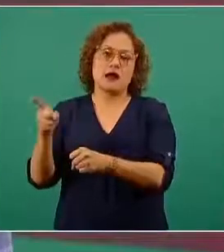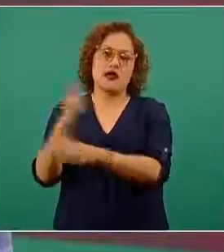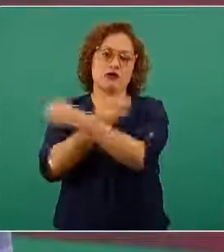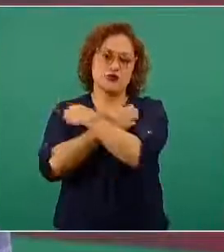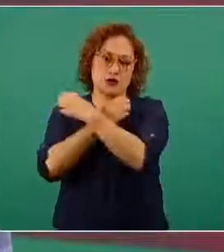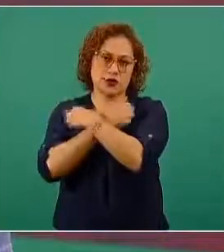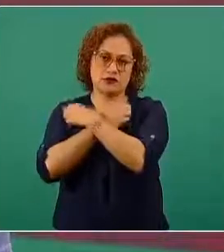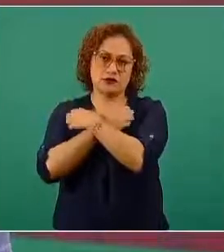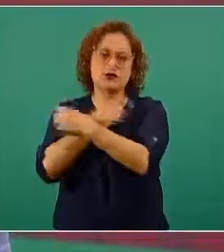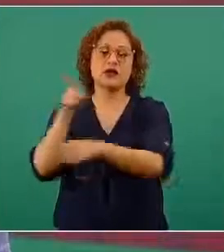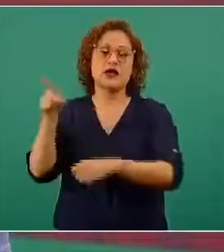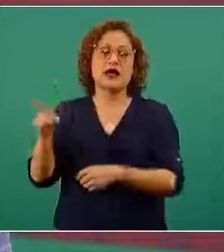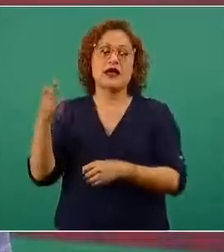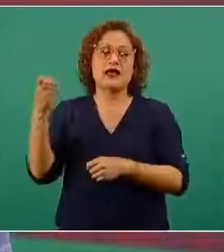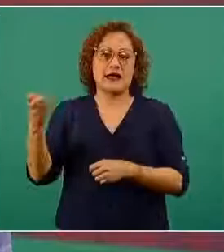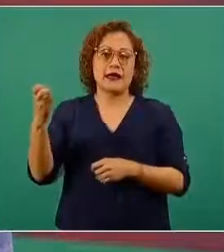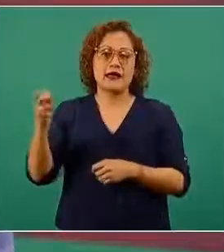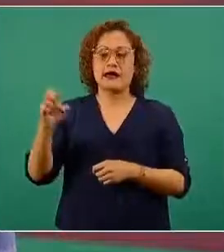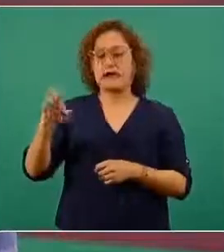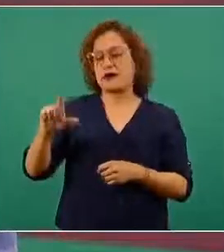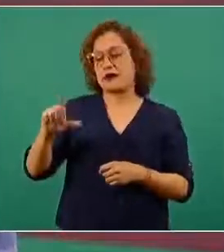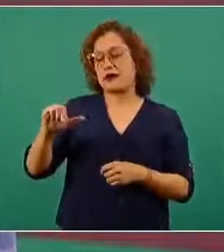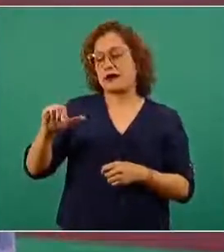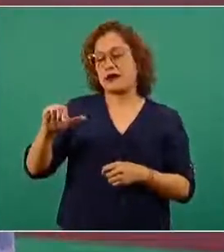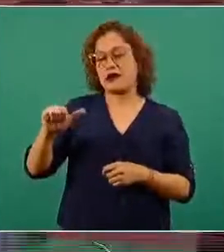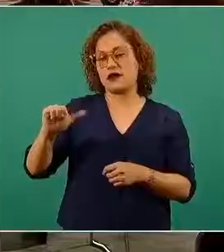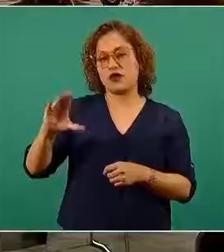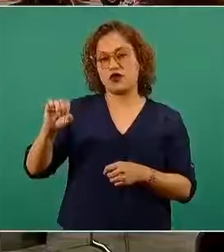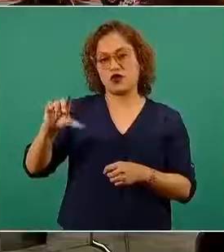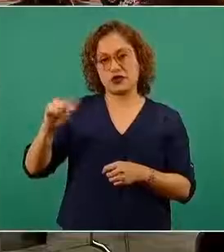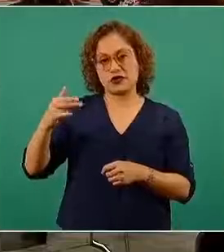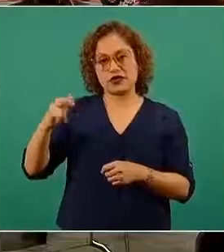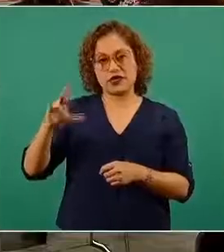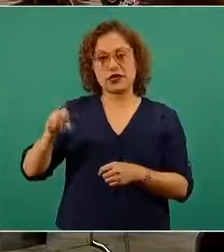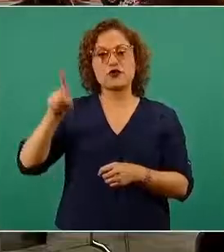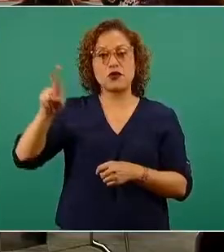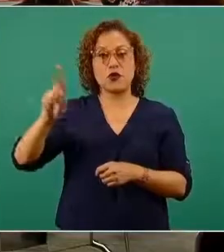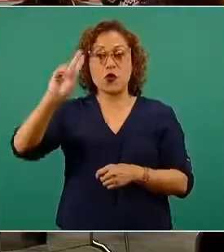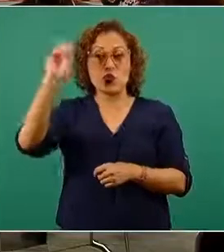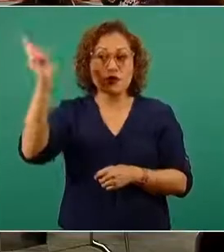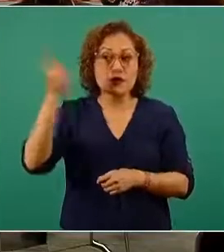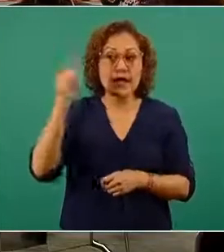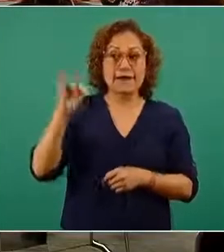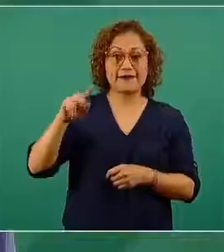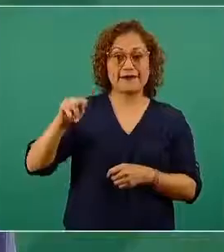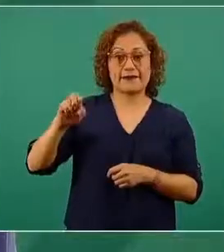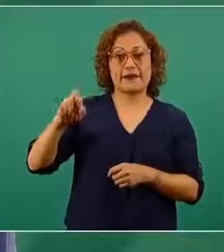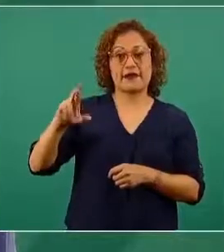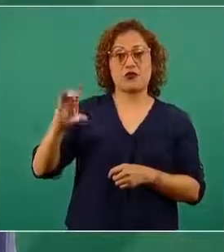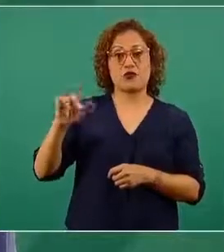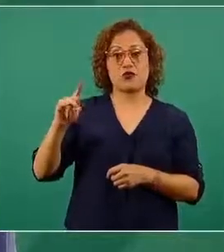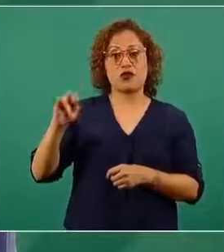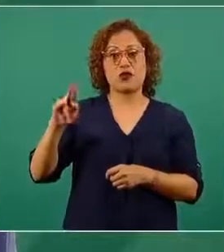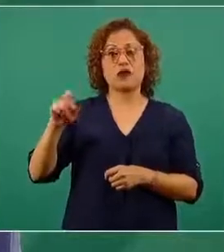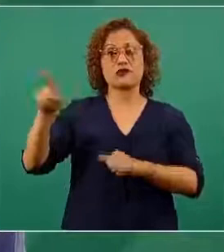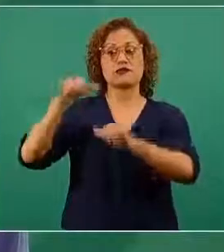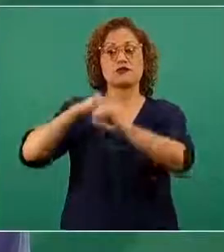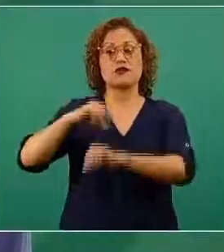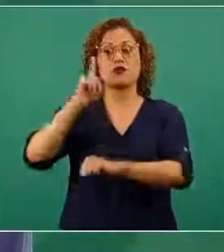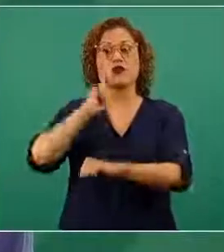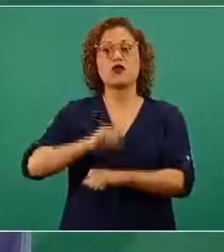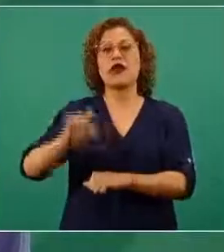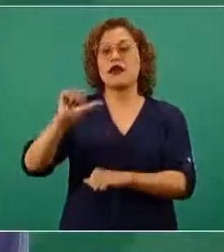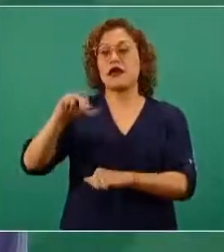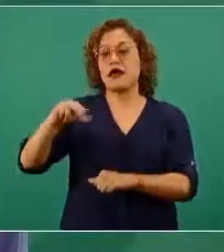también específicamente la Dirección de Universidades Interculturales, a cargo de la maestra Ángeles Gordillo,